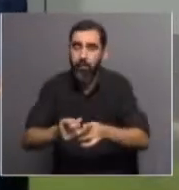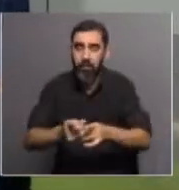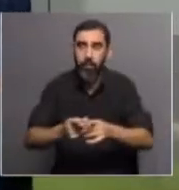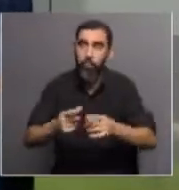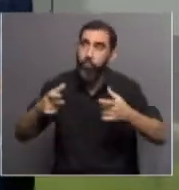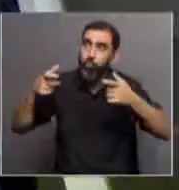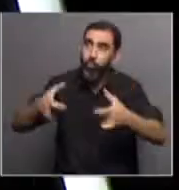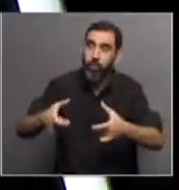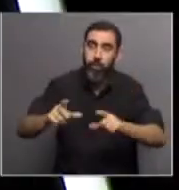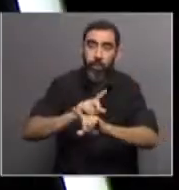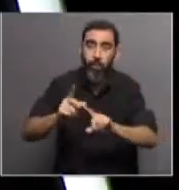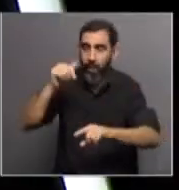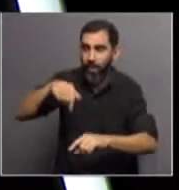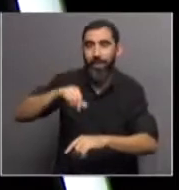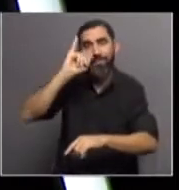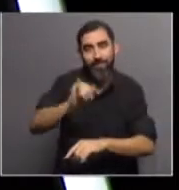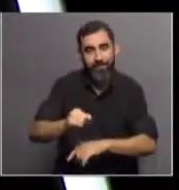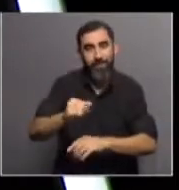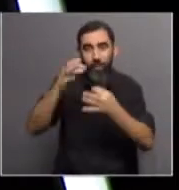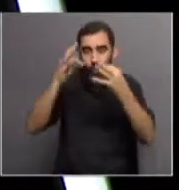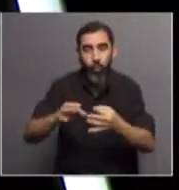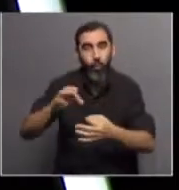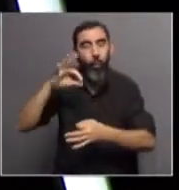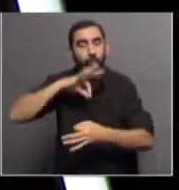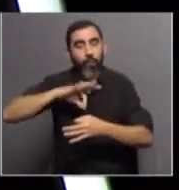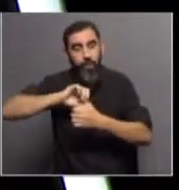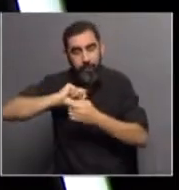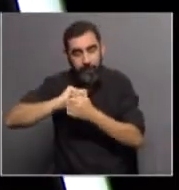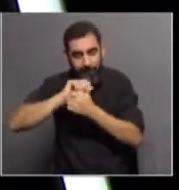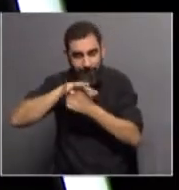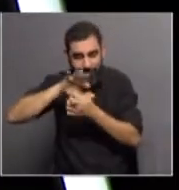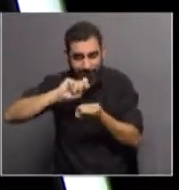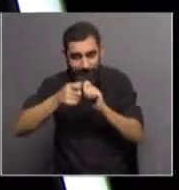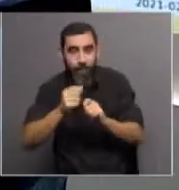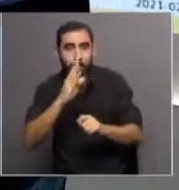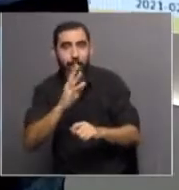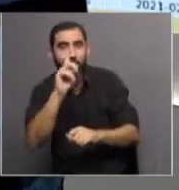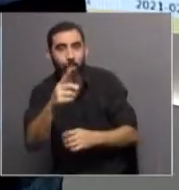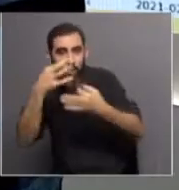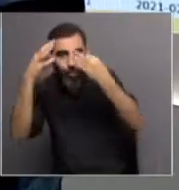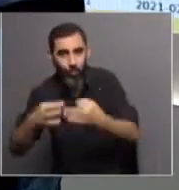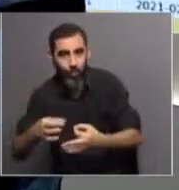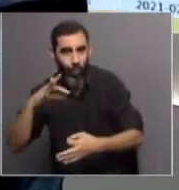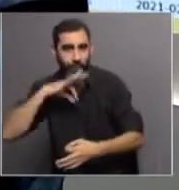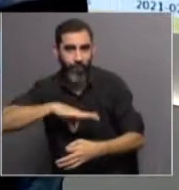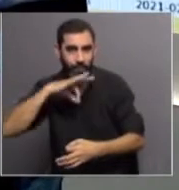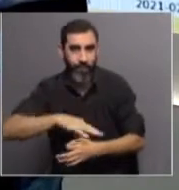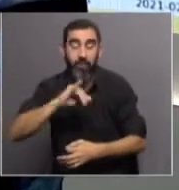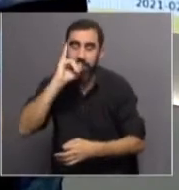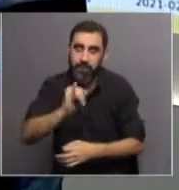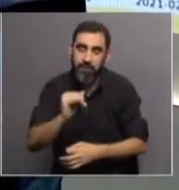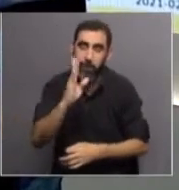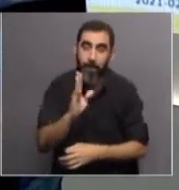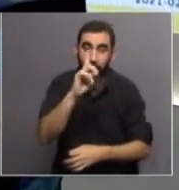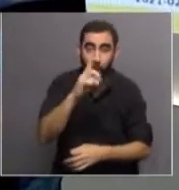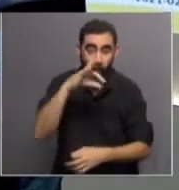la suerte que no les pasara lo que nos pasó acá, que fue el ingreso de una variante más infecciosa, más contagiosa, como fue la P1. Sí, exactamente. Claro. La variante